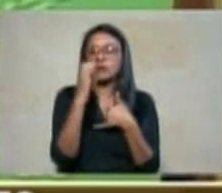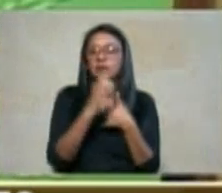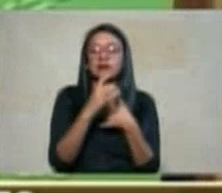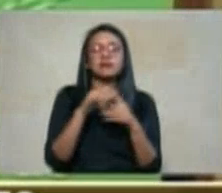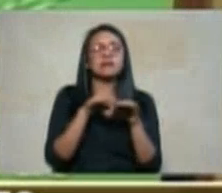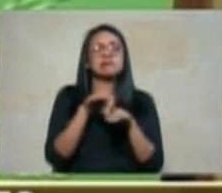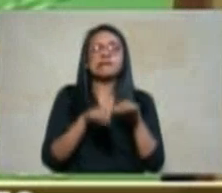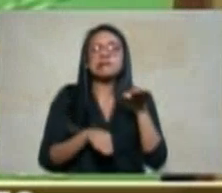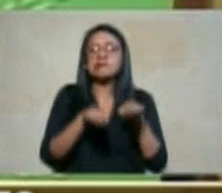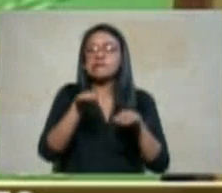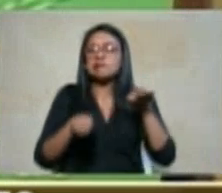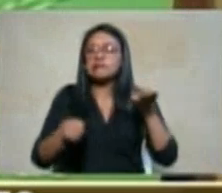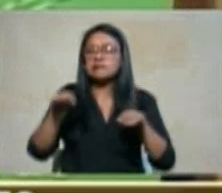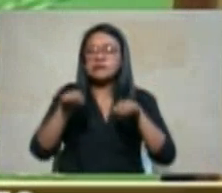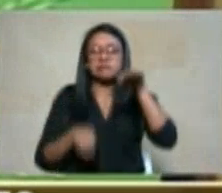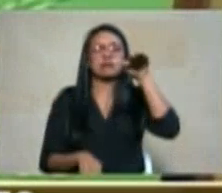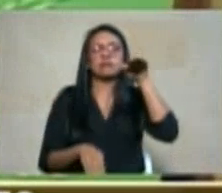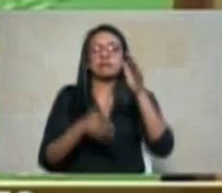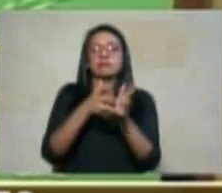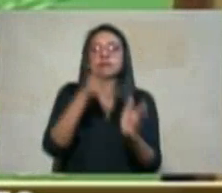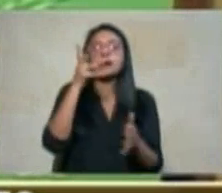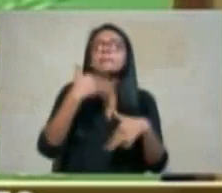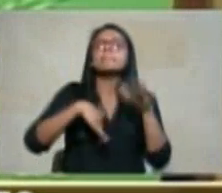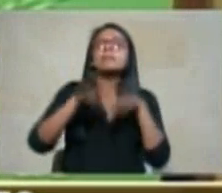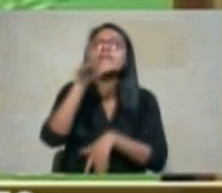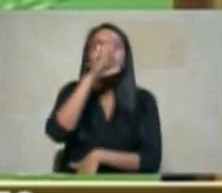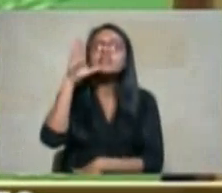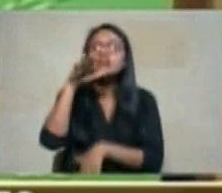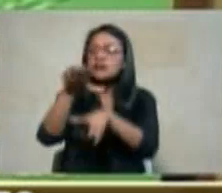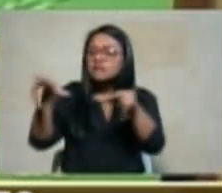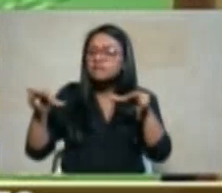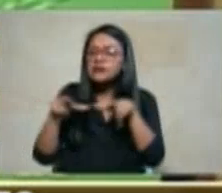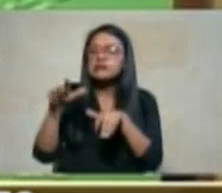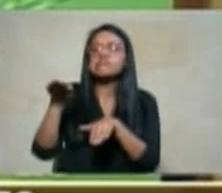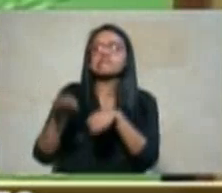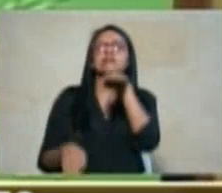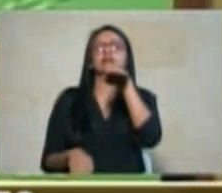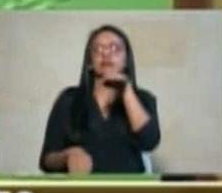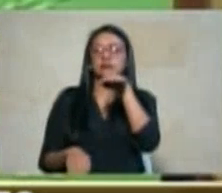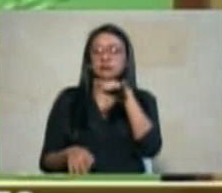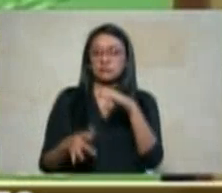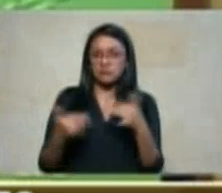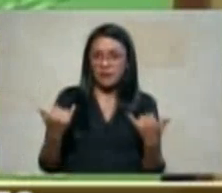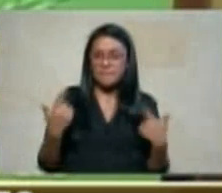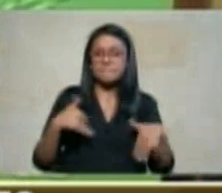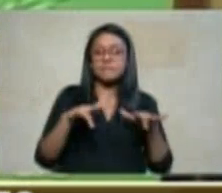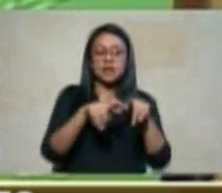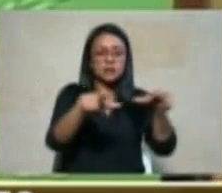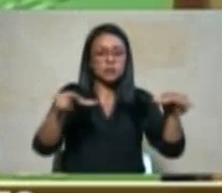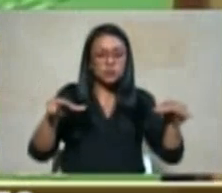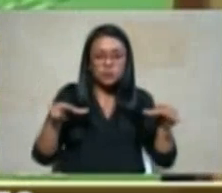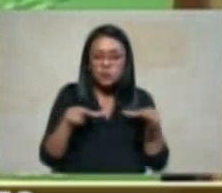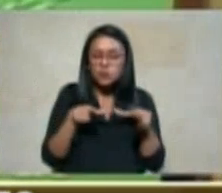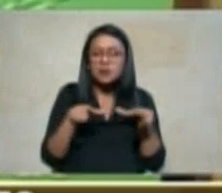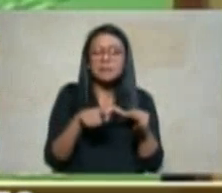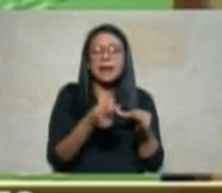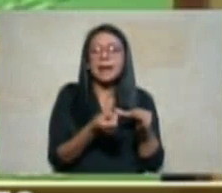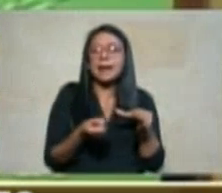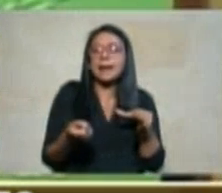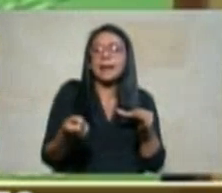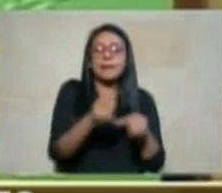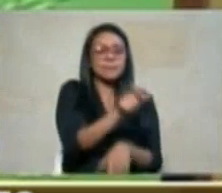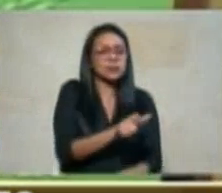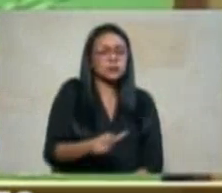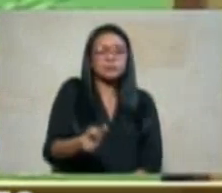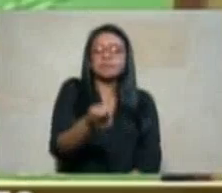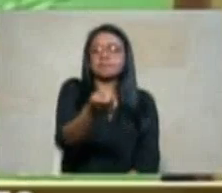las desigualdades, de todas las riquezas, en el campo es donde se presenta la mayor desigualdad, porque hay todavía concentración de tierras en muy pocas